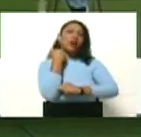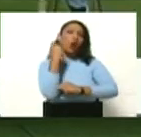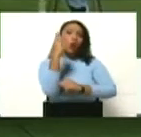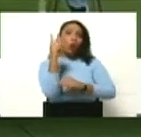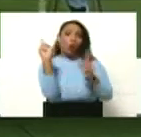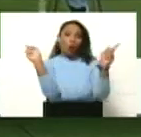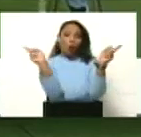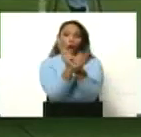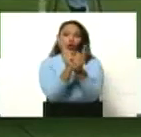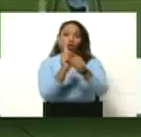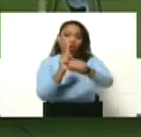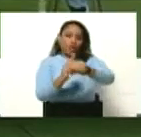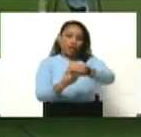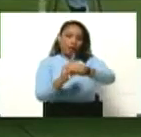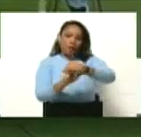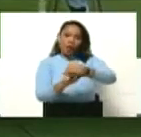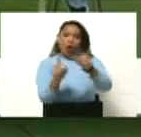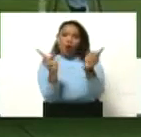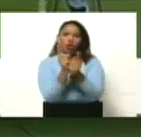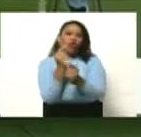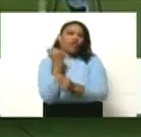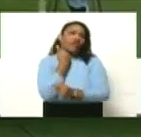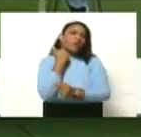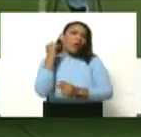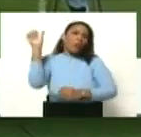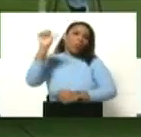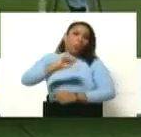corto lapso de tiempo.